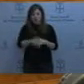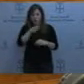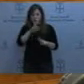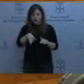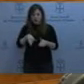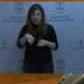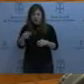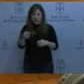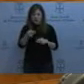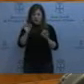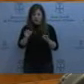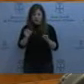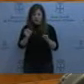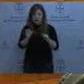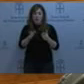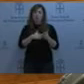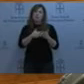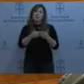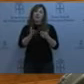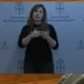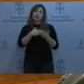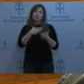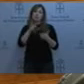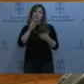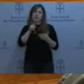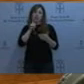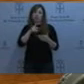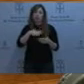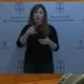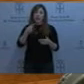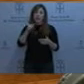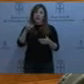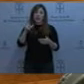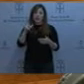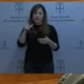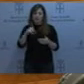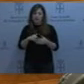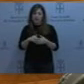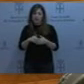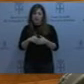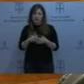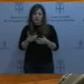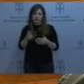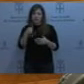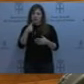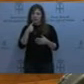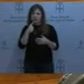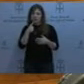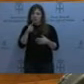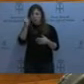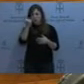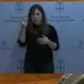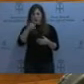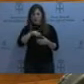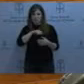versos, espero que mentirosos, de Gil de Vieta. Por tanto, esa es la idea de España